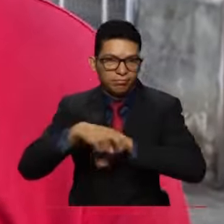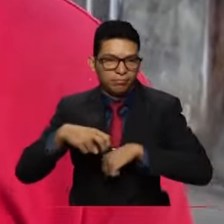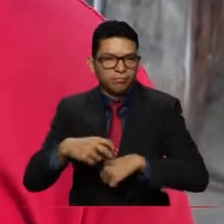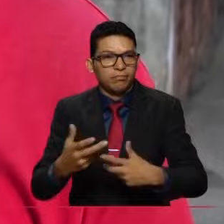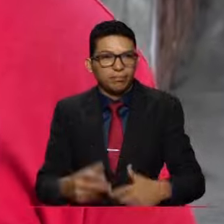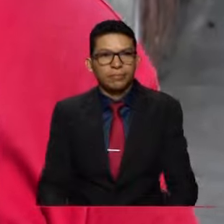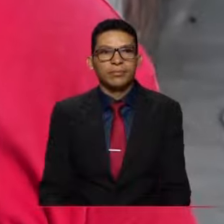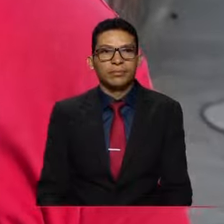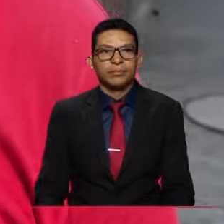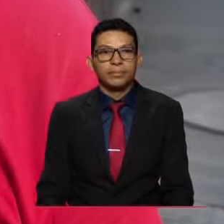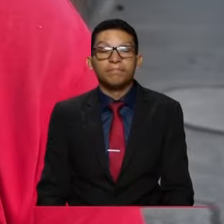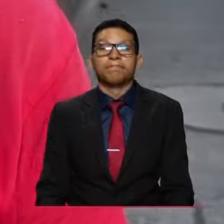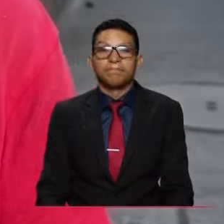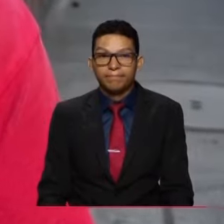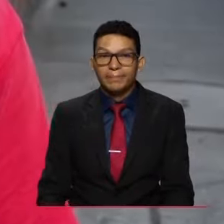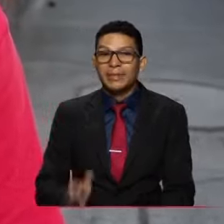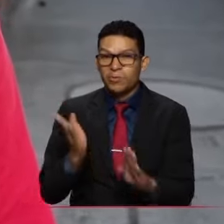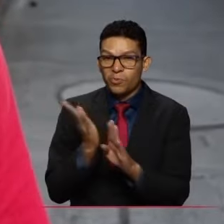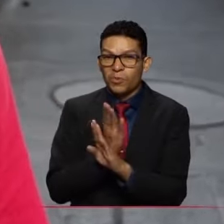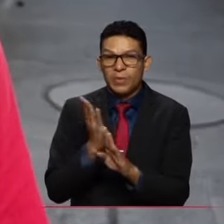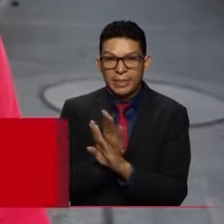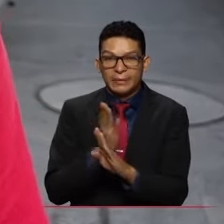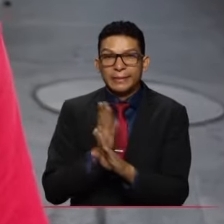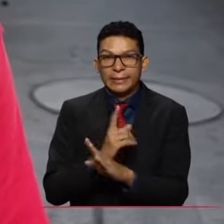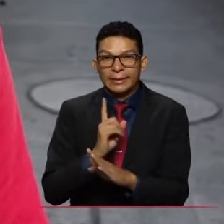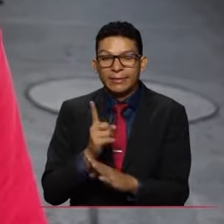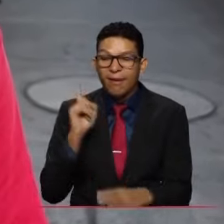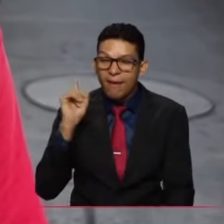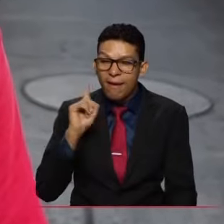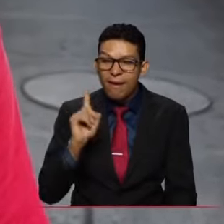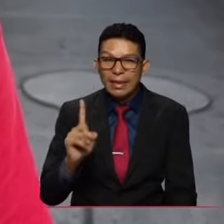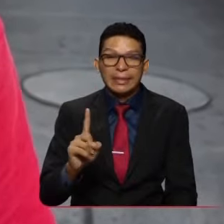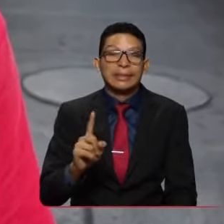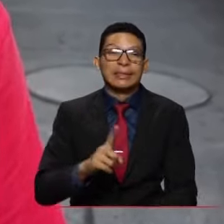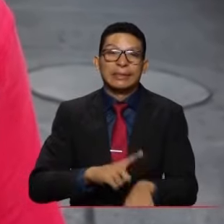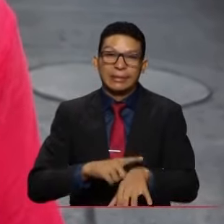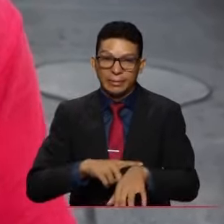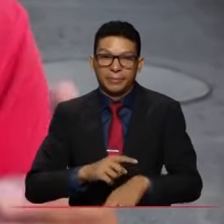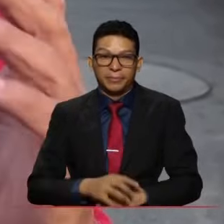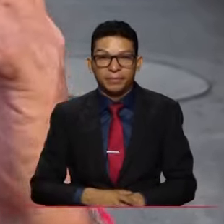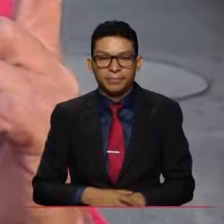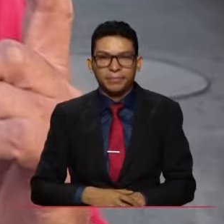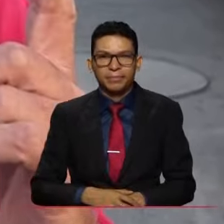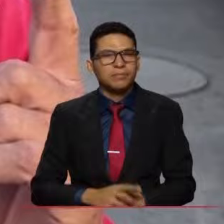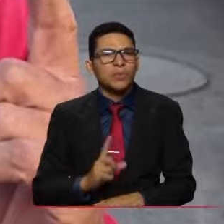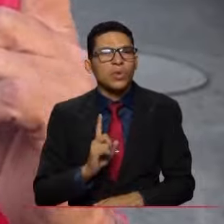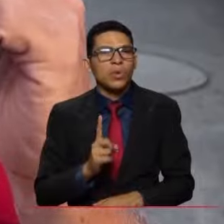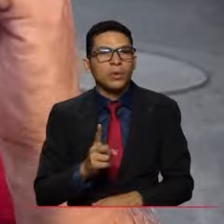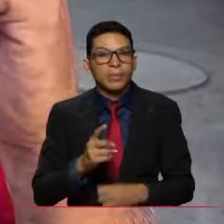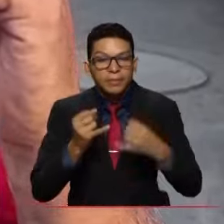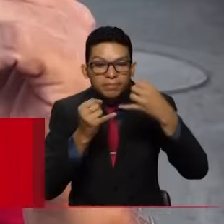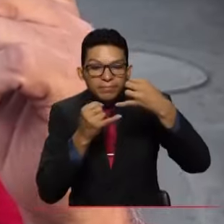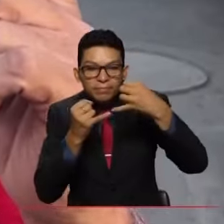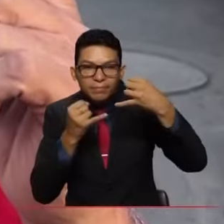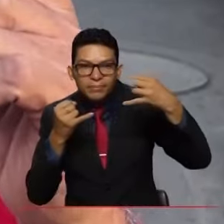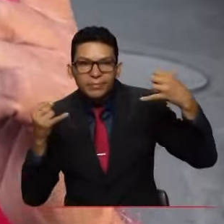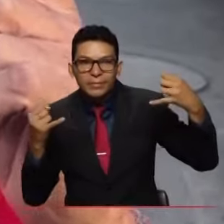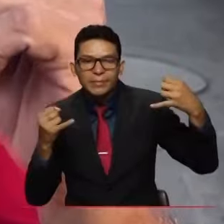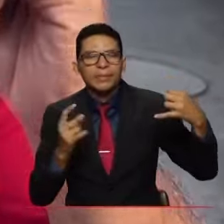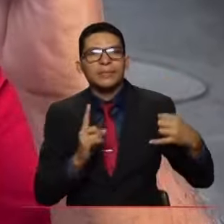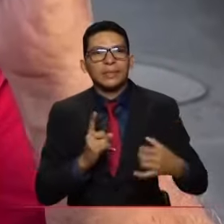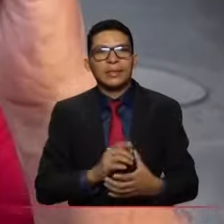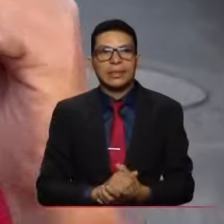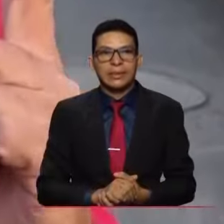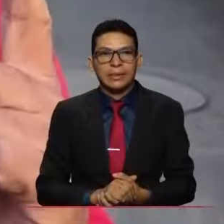cables sí es un problema que se nos ha venido presentando desde hace hace rato porque son unos cables que son obsoletos